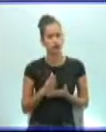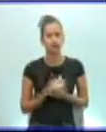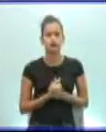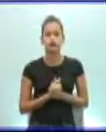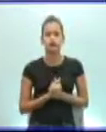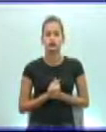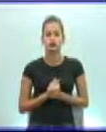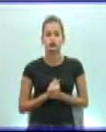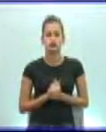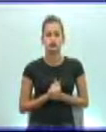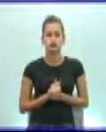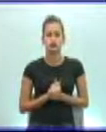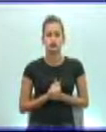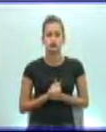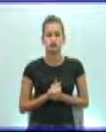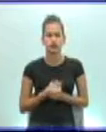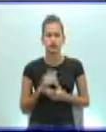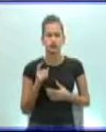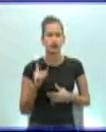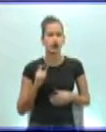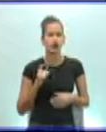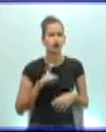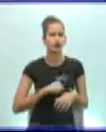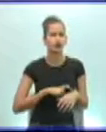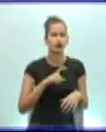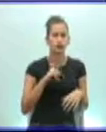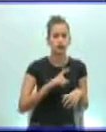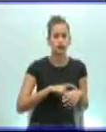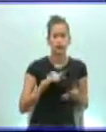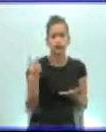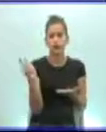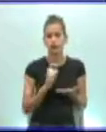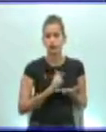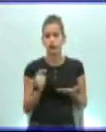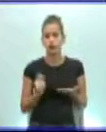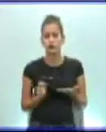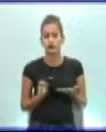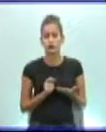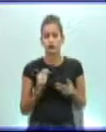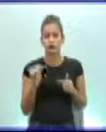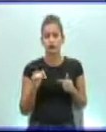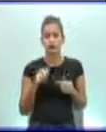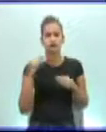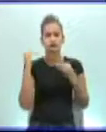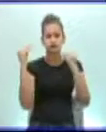Y vamos entonces a darle un pequeño tiempo para que lo copien y ahora mismo lo vamos a analizar.